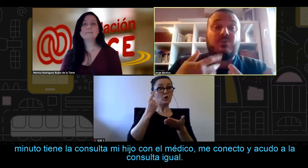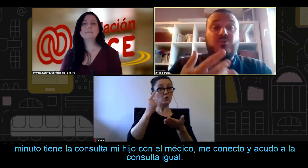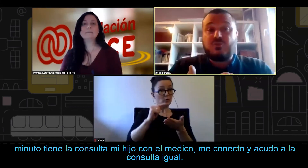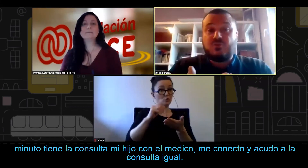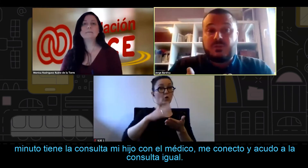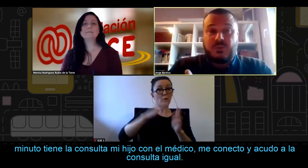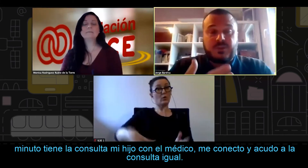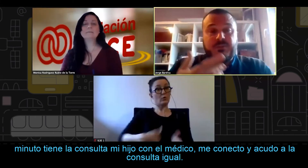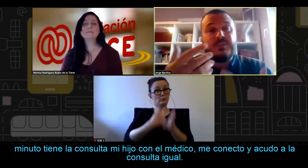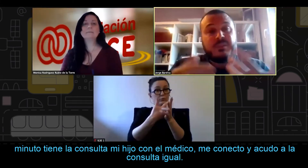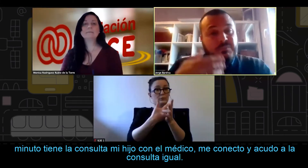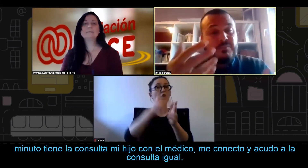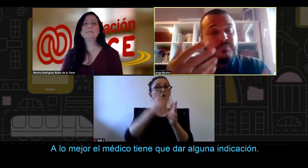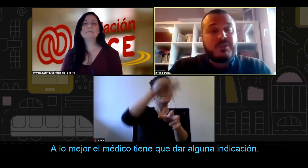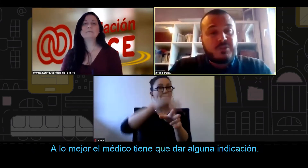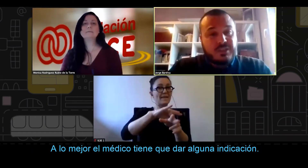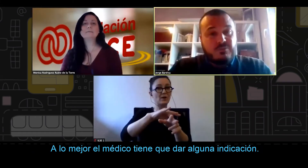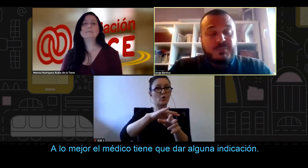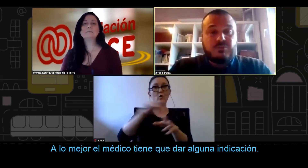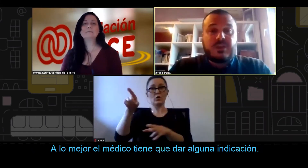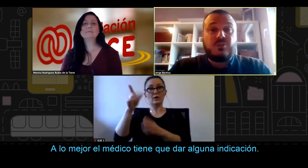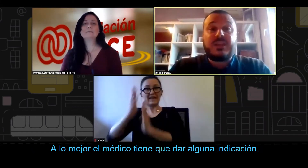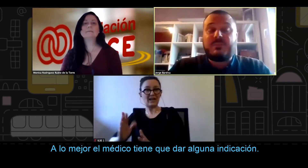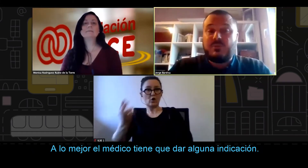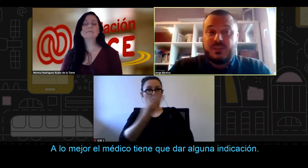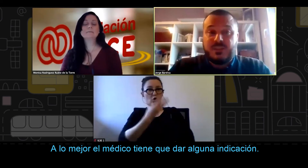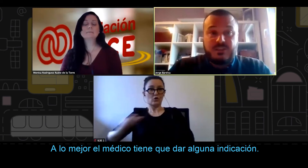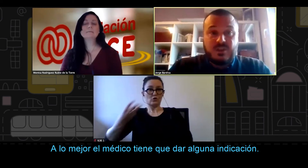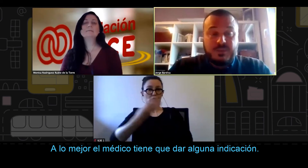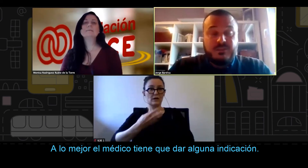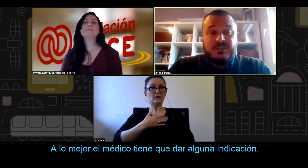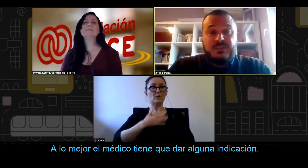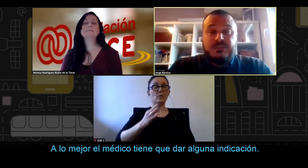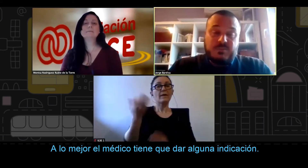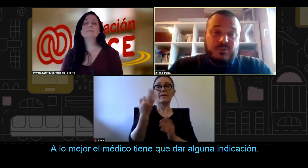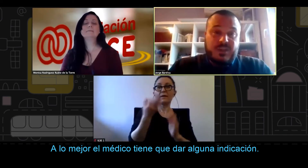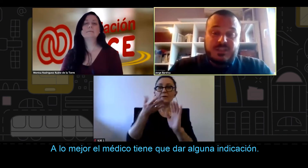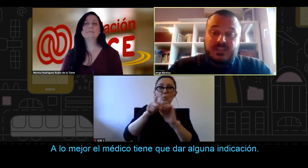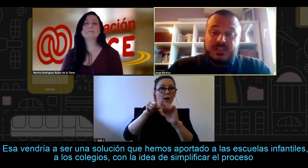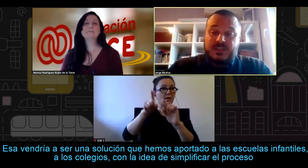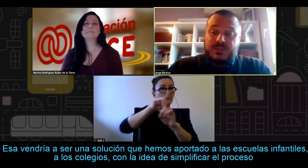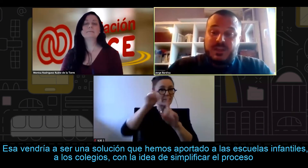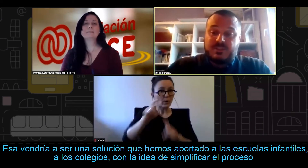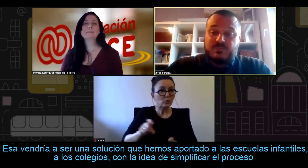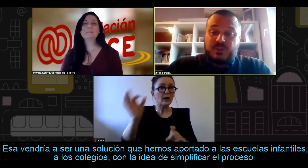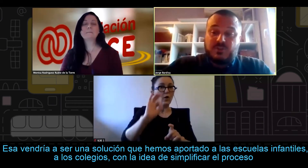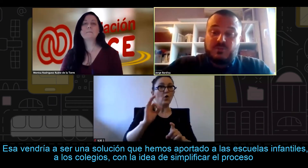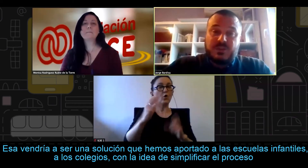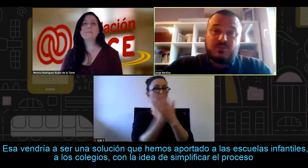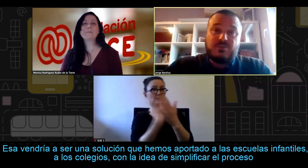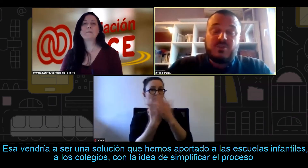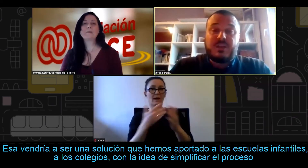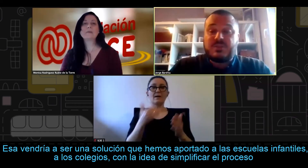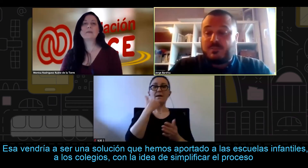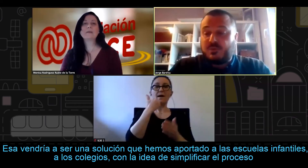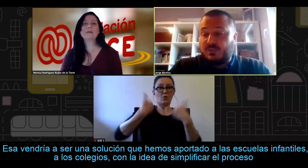acudo a la consulta igual, porque a lo mejor el médico tiene que hacer alguna pregunta o tiene que darme alguna indicación a mí. Y bueno, ese vendría a ser un poquito una